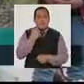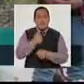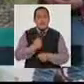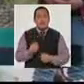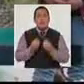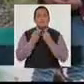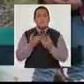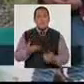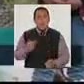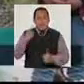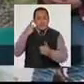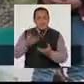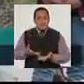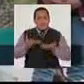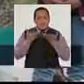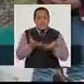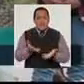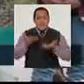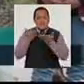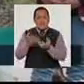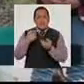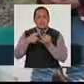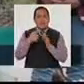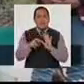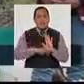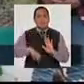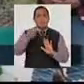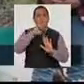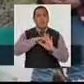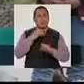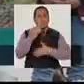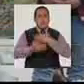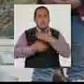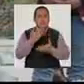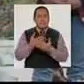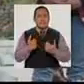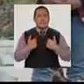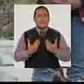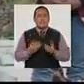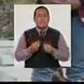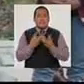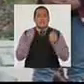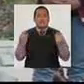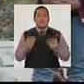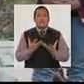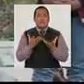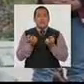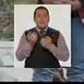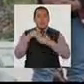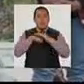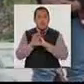para llegar a hacer estos proyectos productivos que tanto queremos